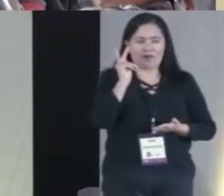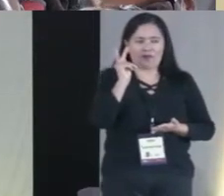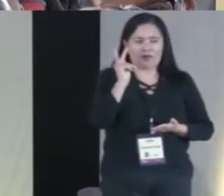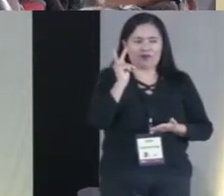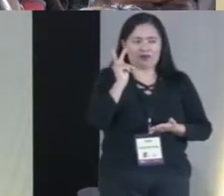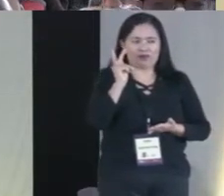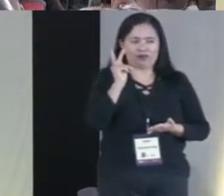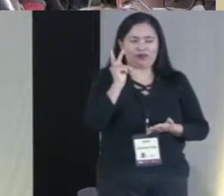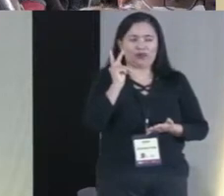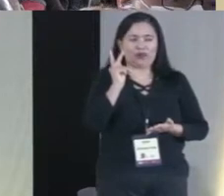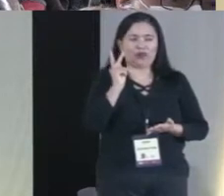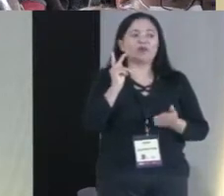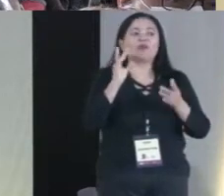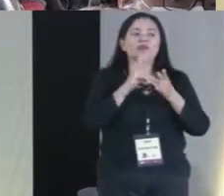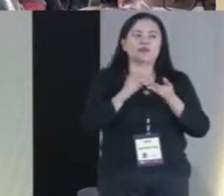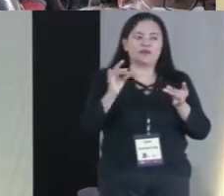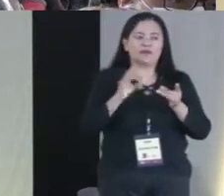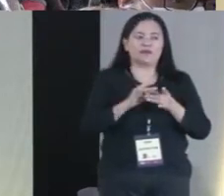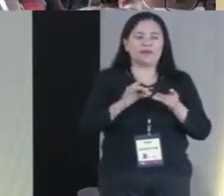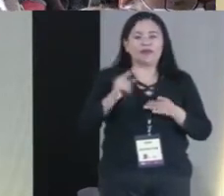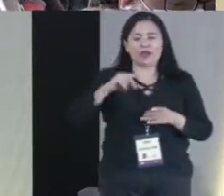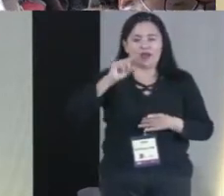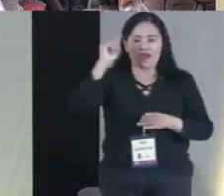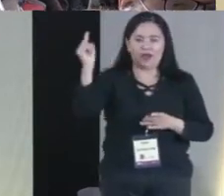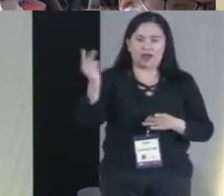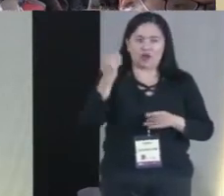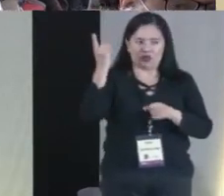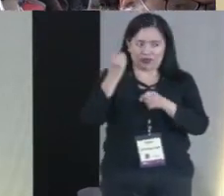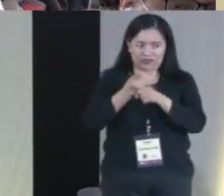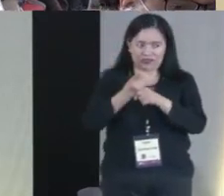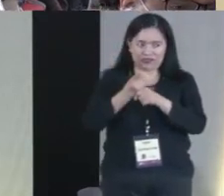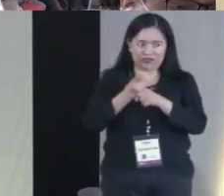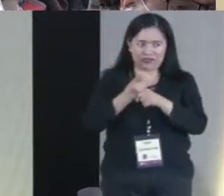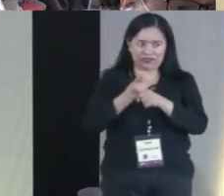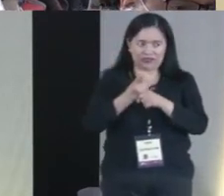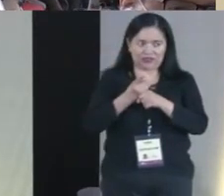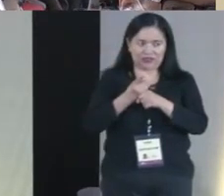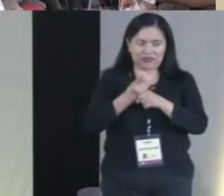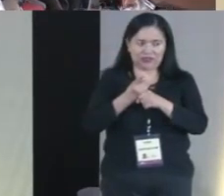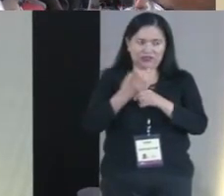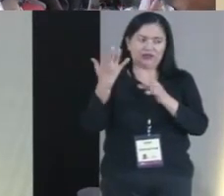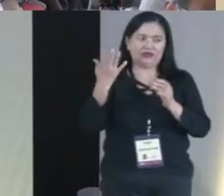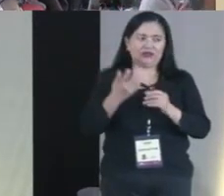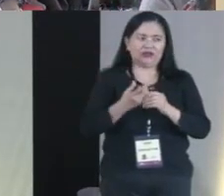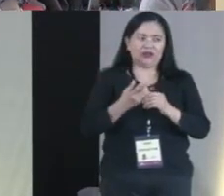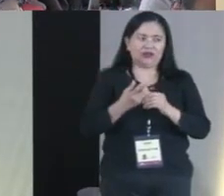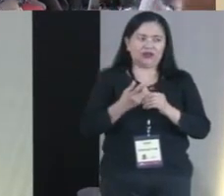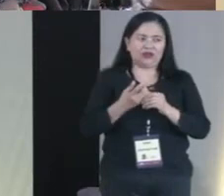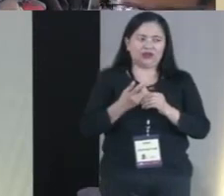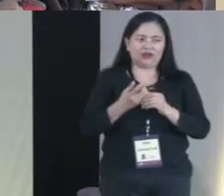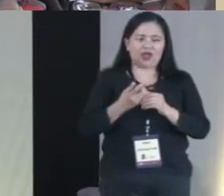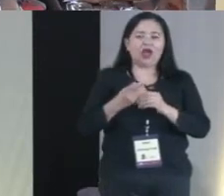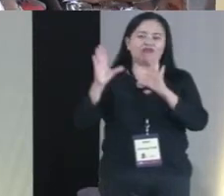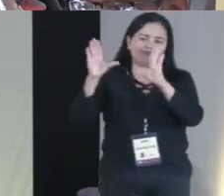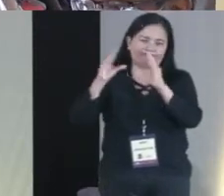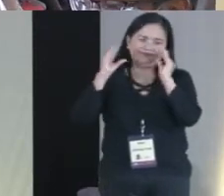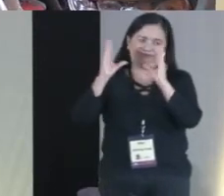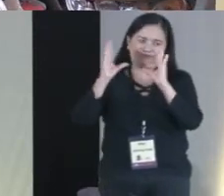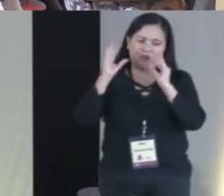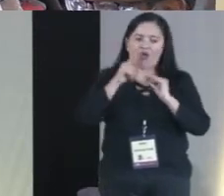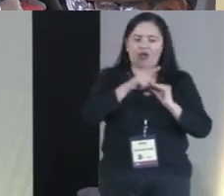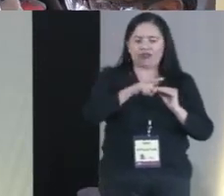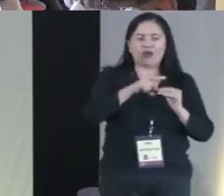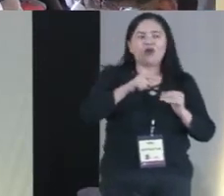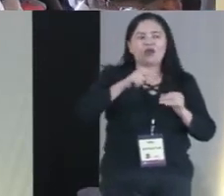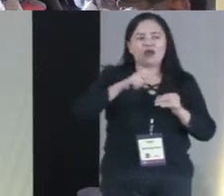pero también hay que ver que, por ejemplo, la universidad ya nos borra un poquito la mala idea que tenemos de una